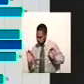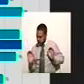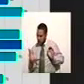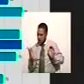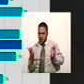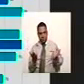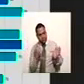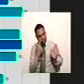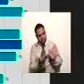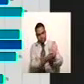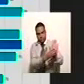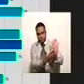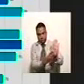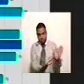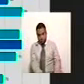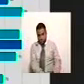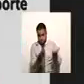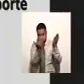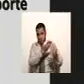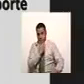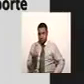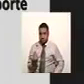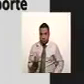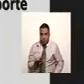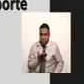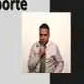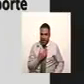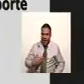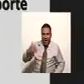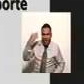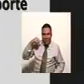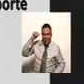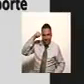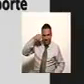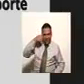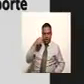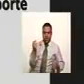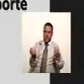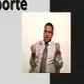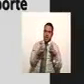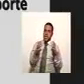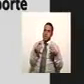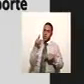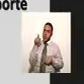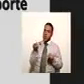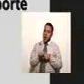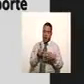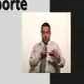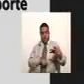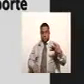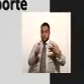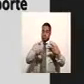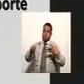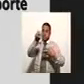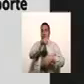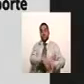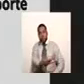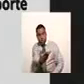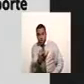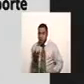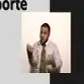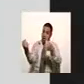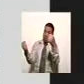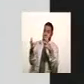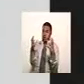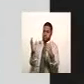otro tema que tenía ese plan, que era el transporte multinivel, para que usted pueda tener tractomulas de mayor capacidad en las